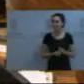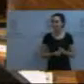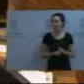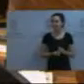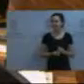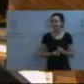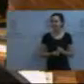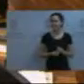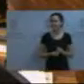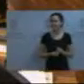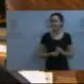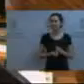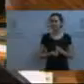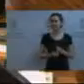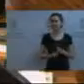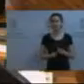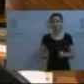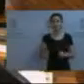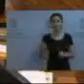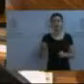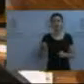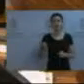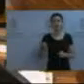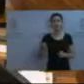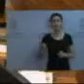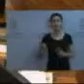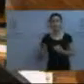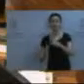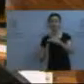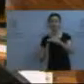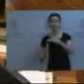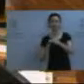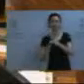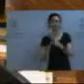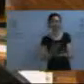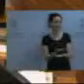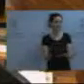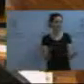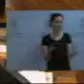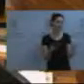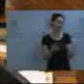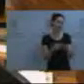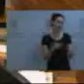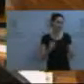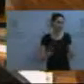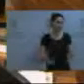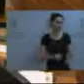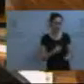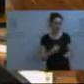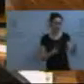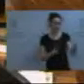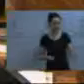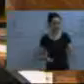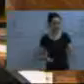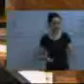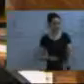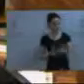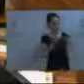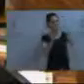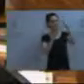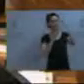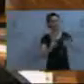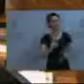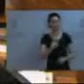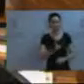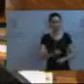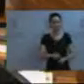Señor Suárez, el tiempo está parado y les indico a los diputados del Grupo Parlamentario Podemos que no interfieran en la intervención.